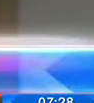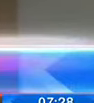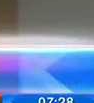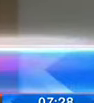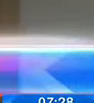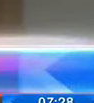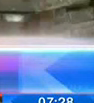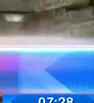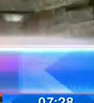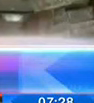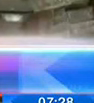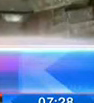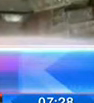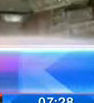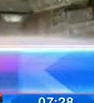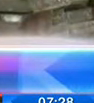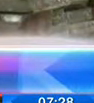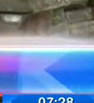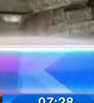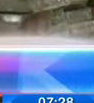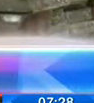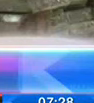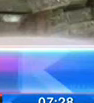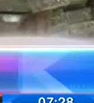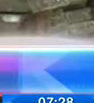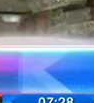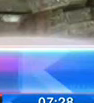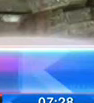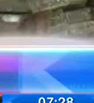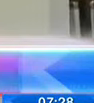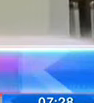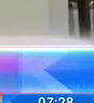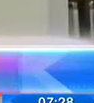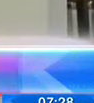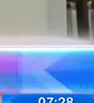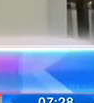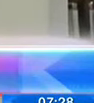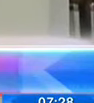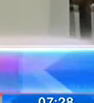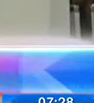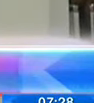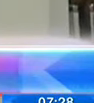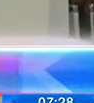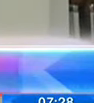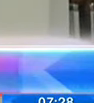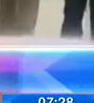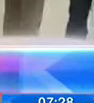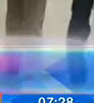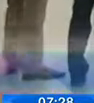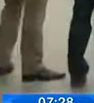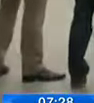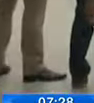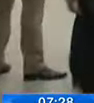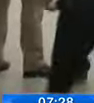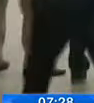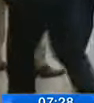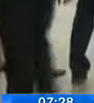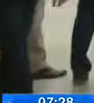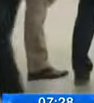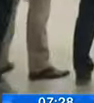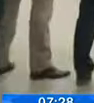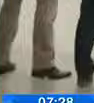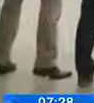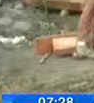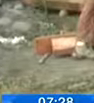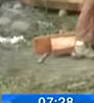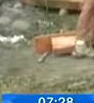señal de TVC, para contarles que en Pastaza 20 personas vinculadas en el caso de tráfico de madera han sido